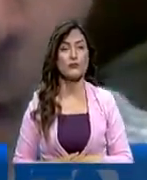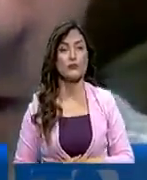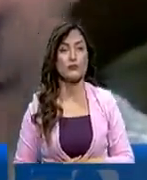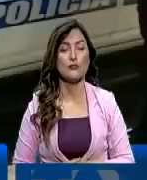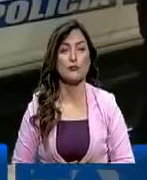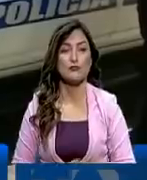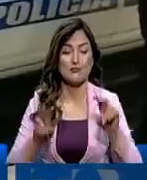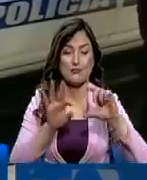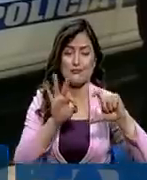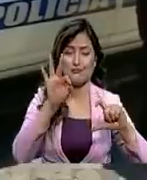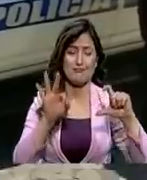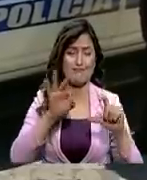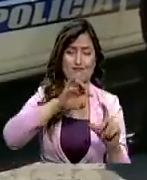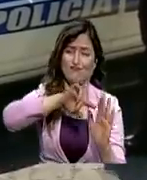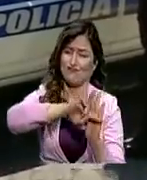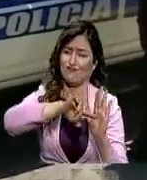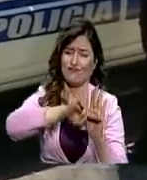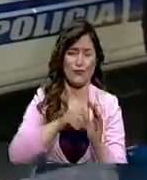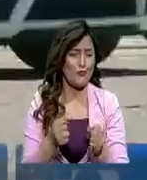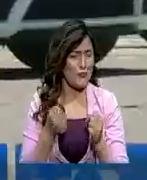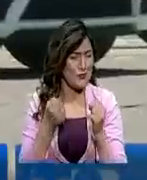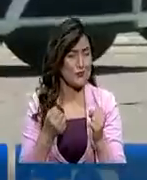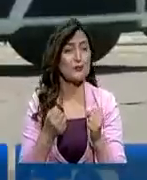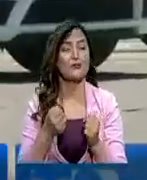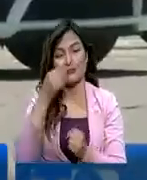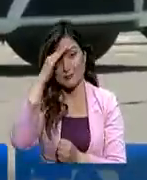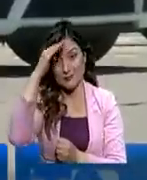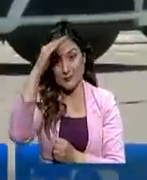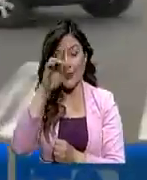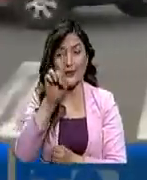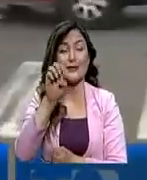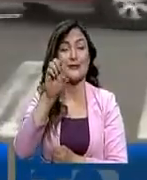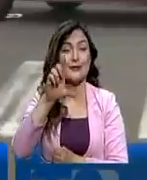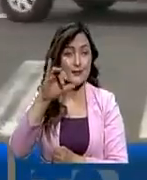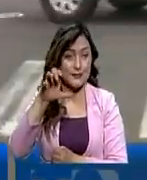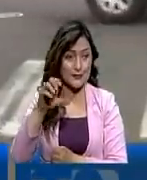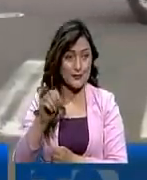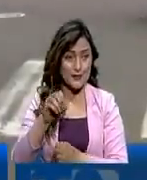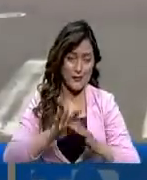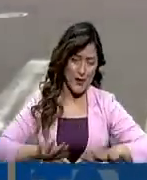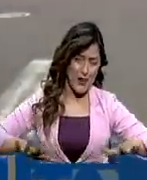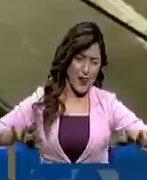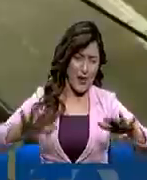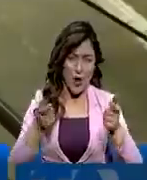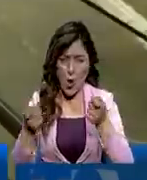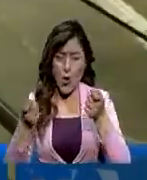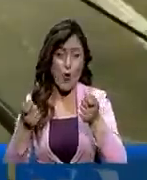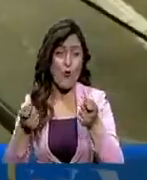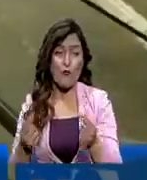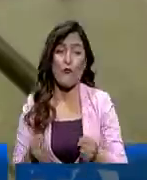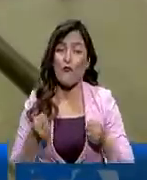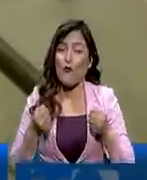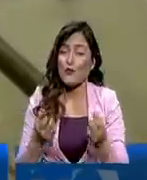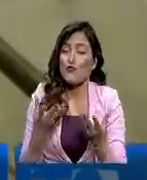no es alentadora. Por su parte, la policía del distrito La Delicia dice que el sector que cubren es extenso y que debido al número de